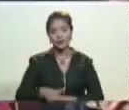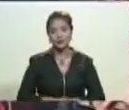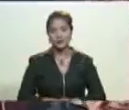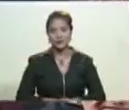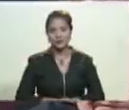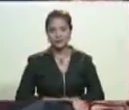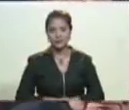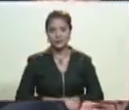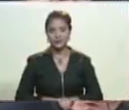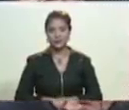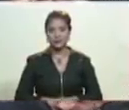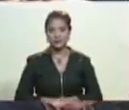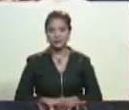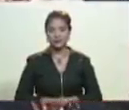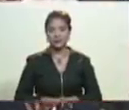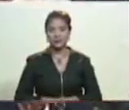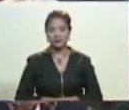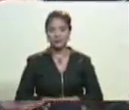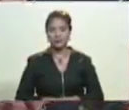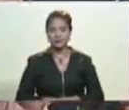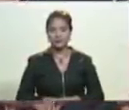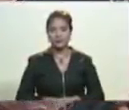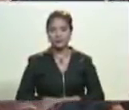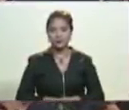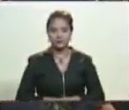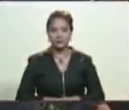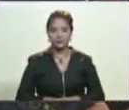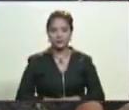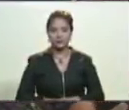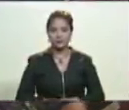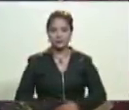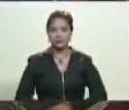estatutos que van a regir a esta constituyente.